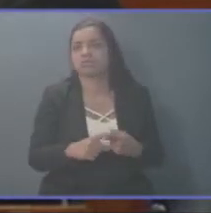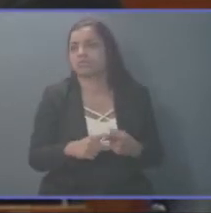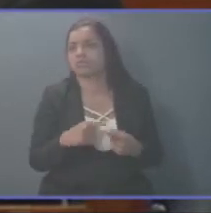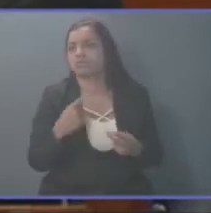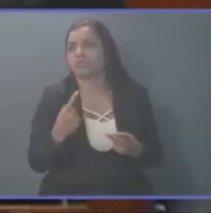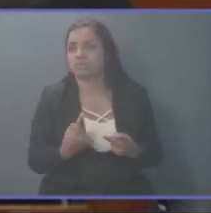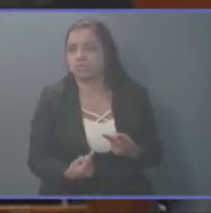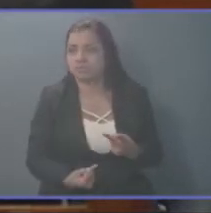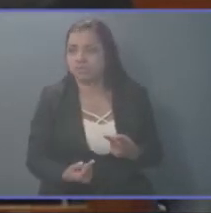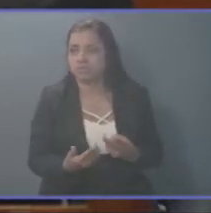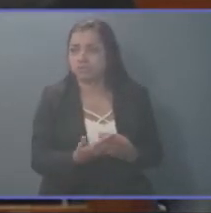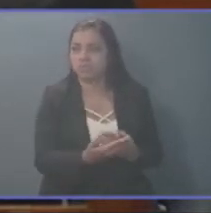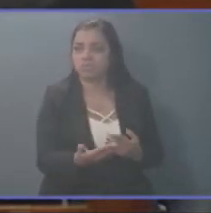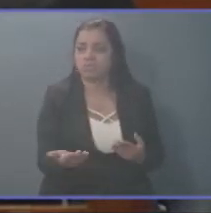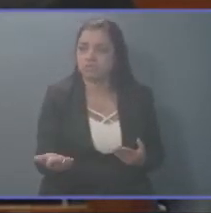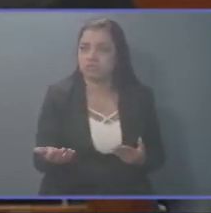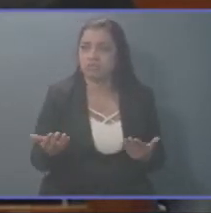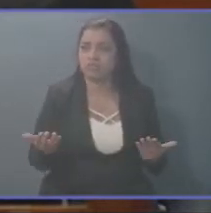aquí han pasado